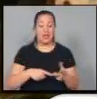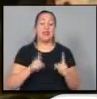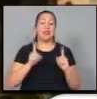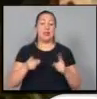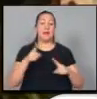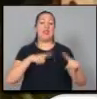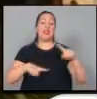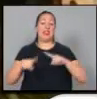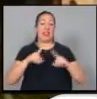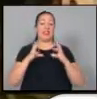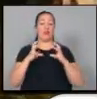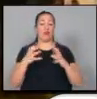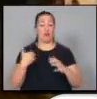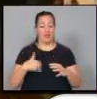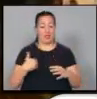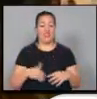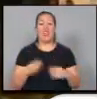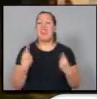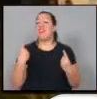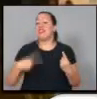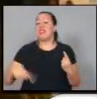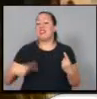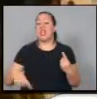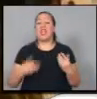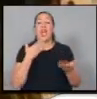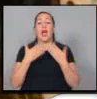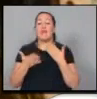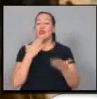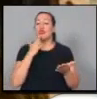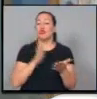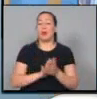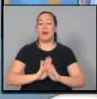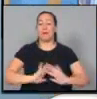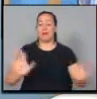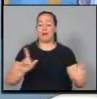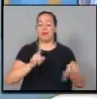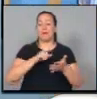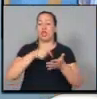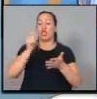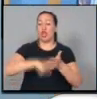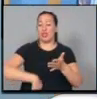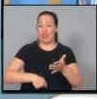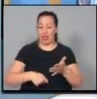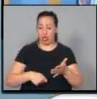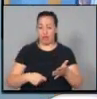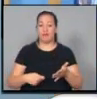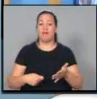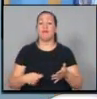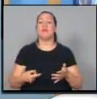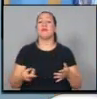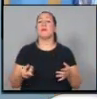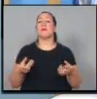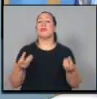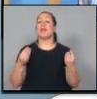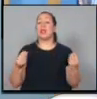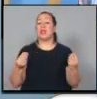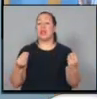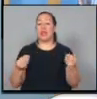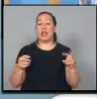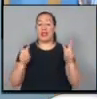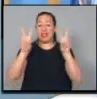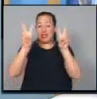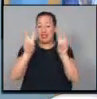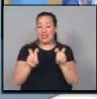del fútbol argentino. ¿Qué se va a tratar? La rescisión del contrato. ¿Dónde está el tema de